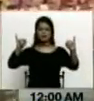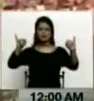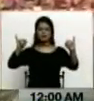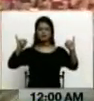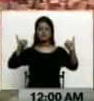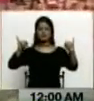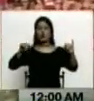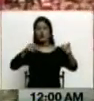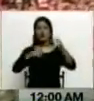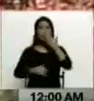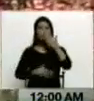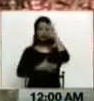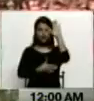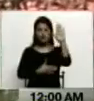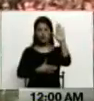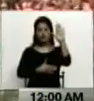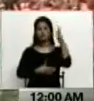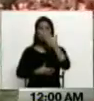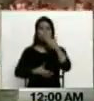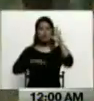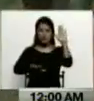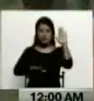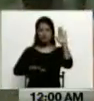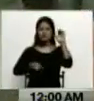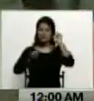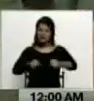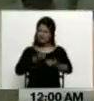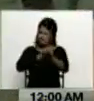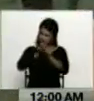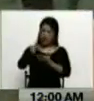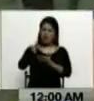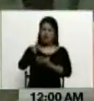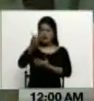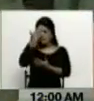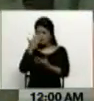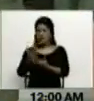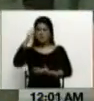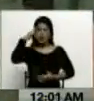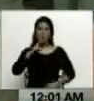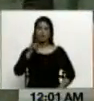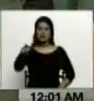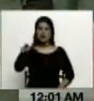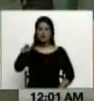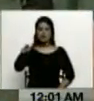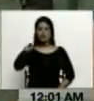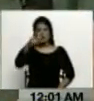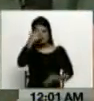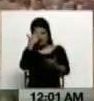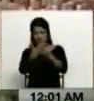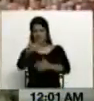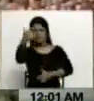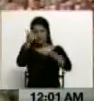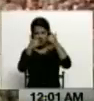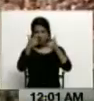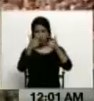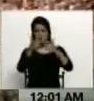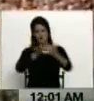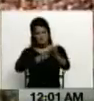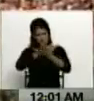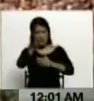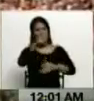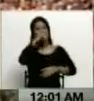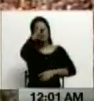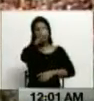independiente independiente juro juro ser Leal ser Leal a olivar a